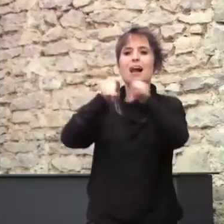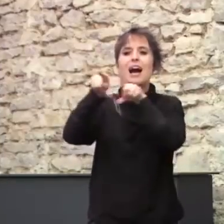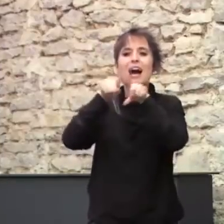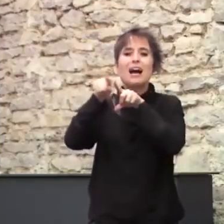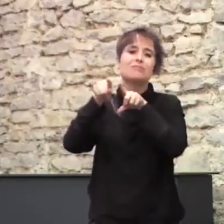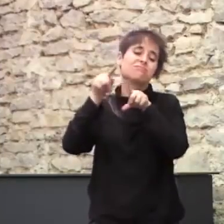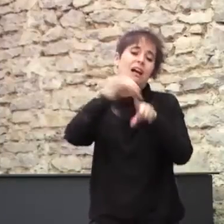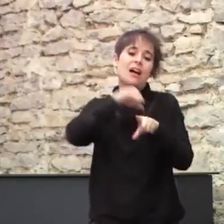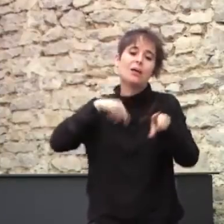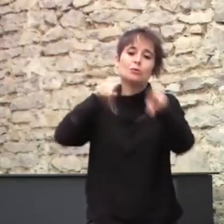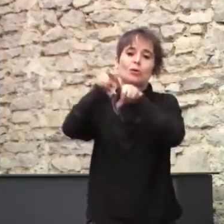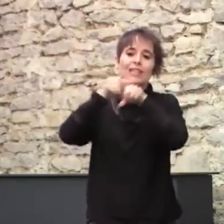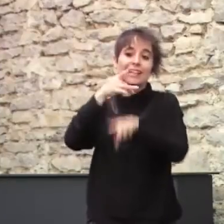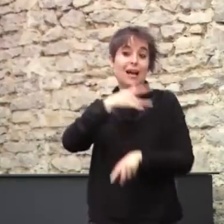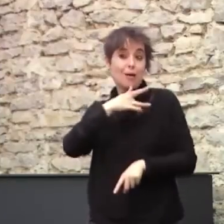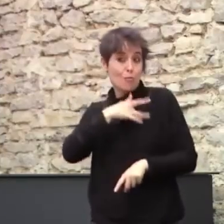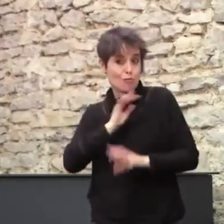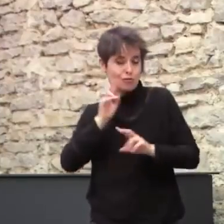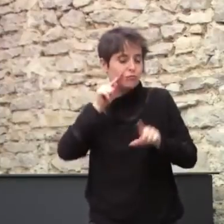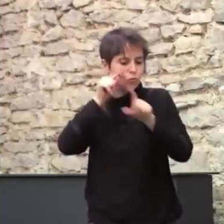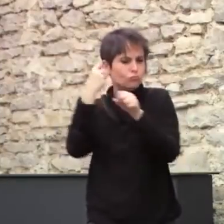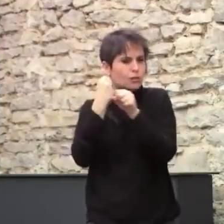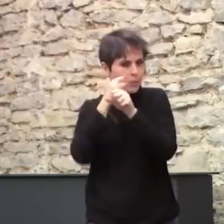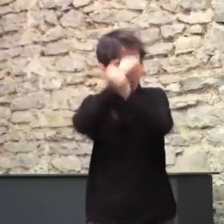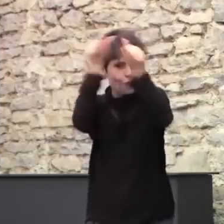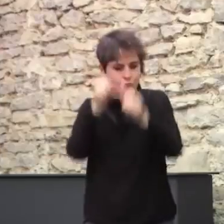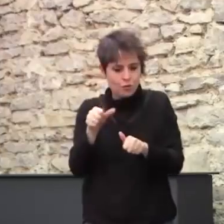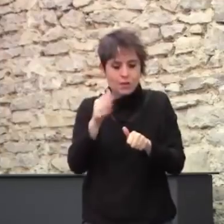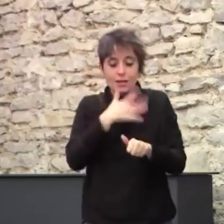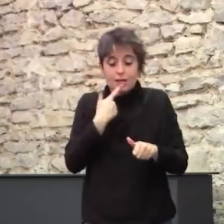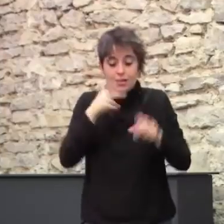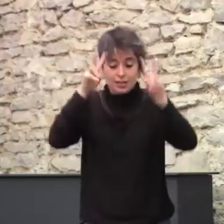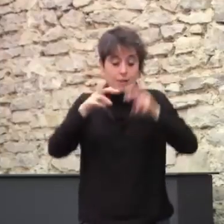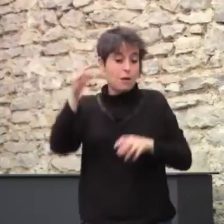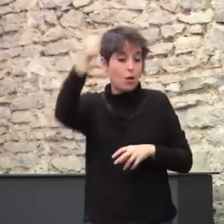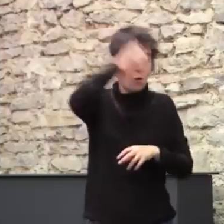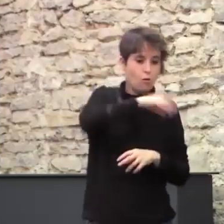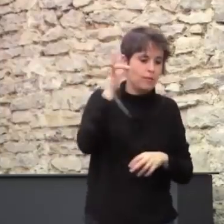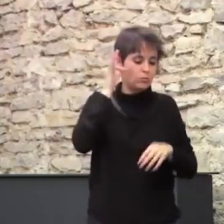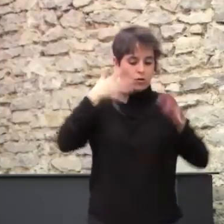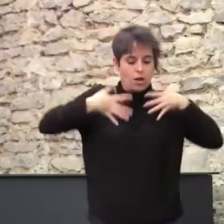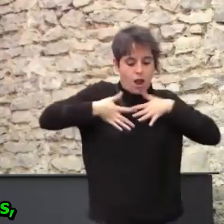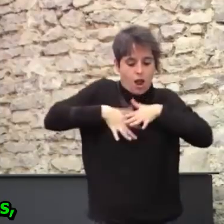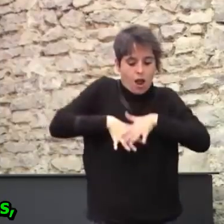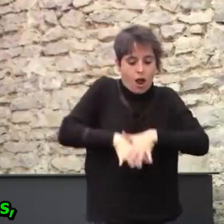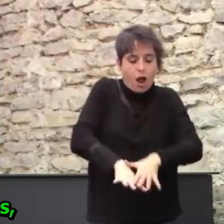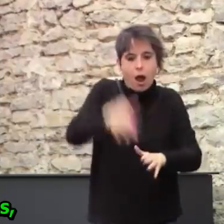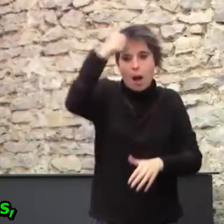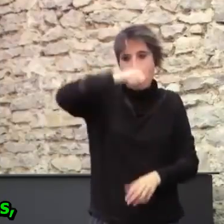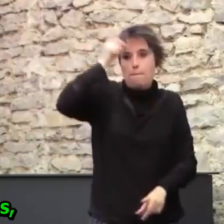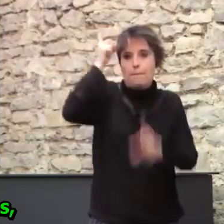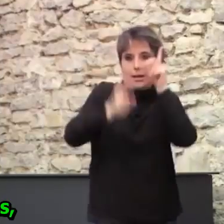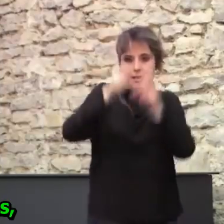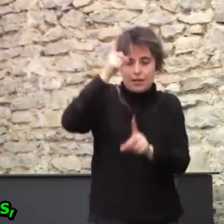que consiste en ver qué parte de, o sea, cómo hemos interiorizado las mujeres y los hombres el patriarcado y